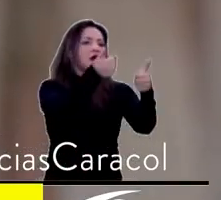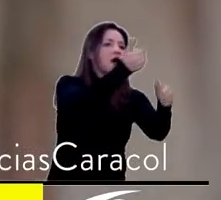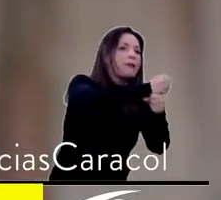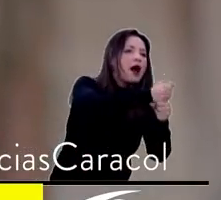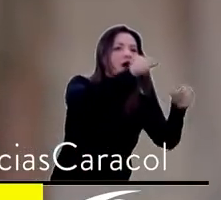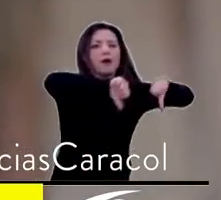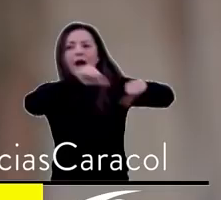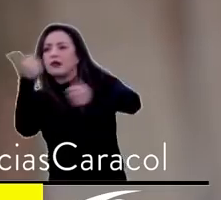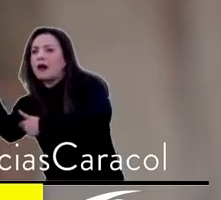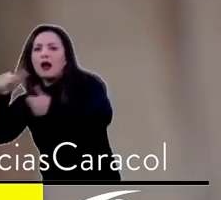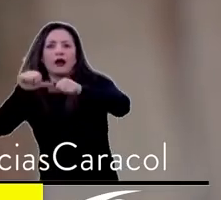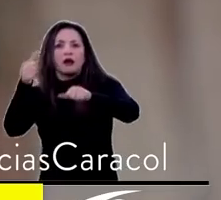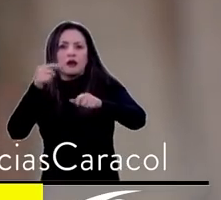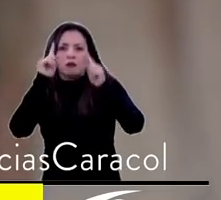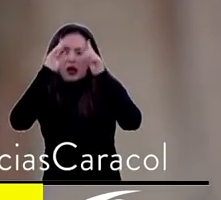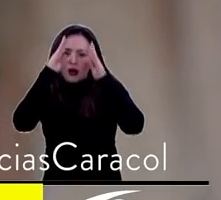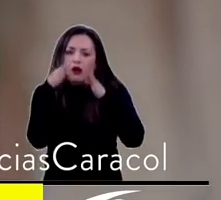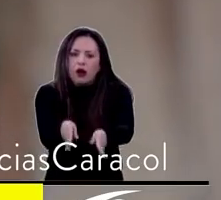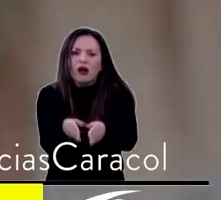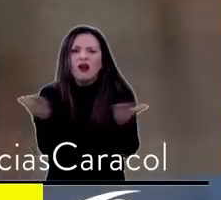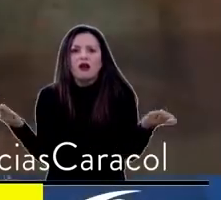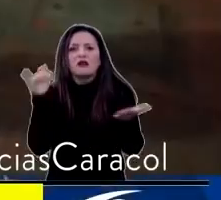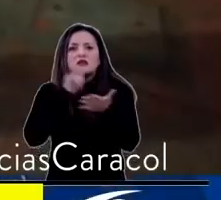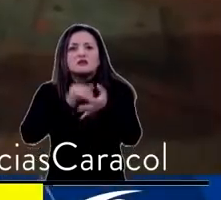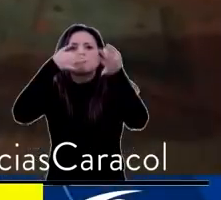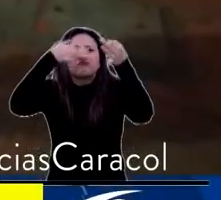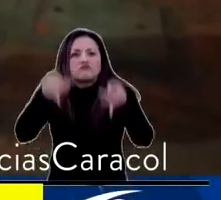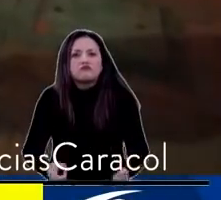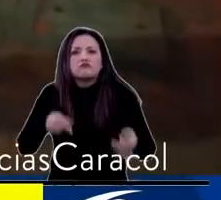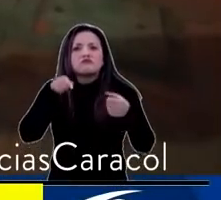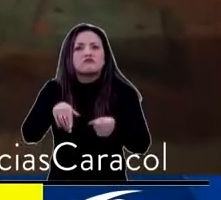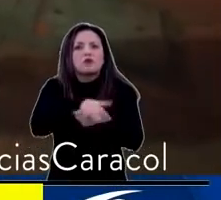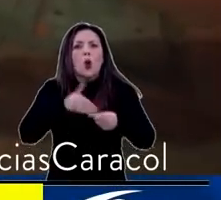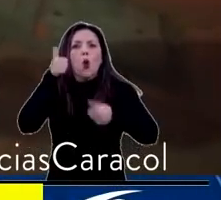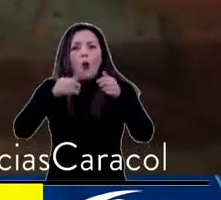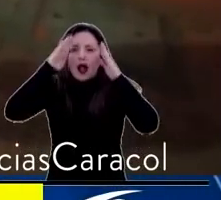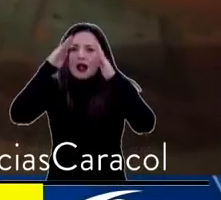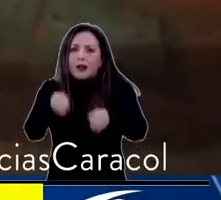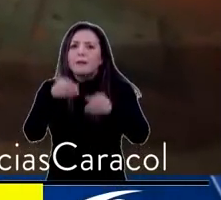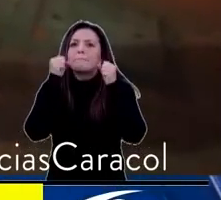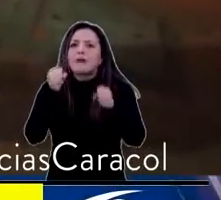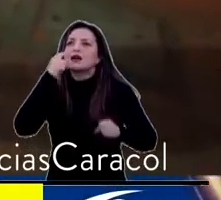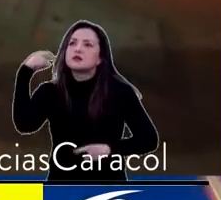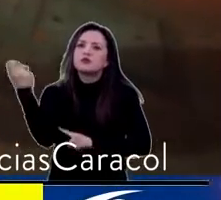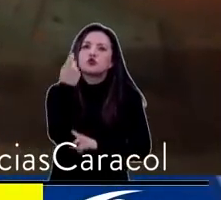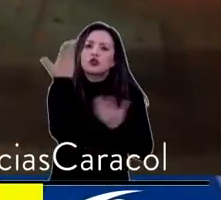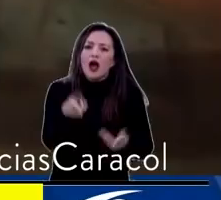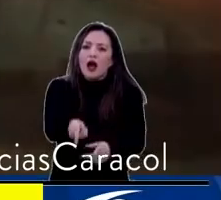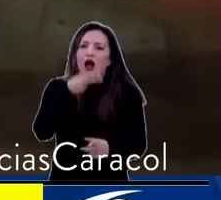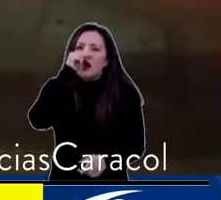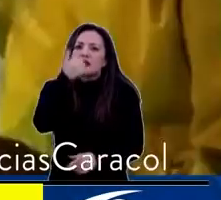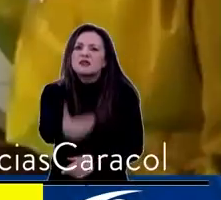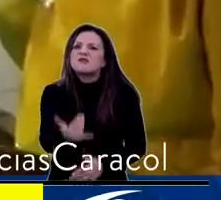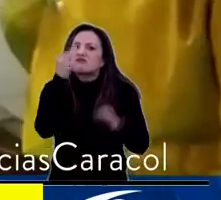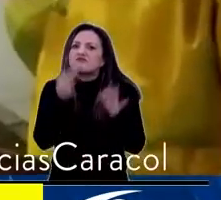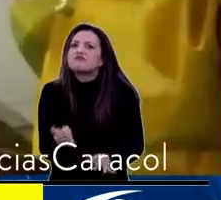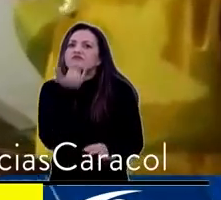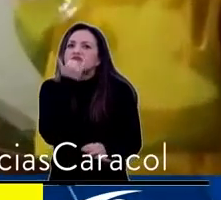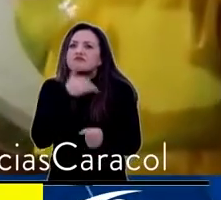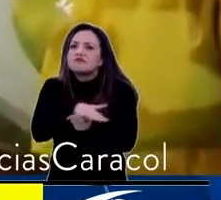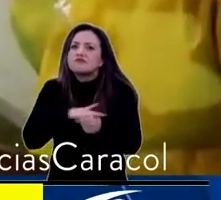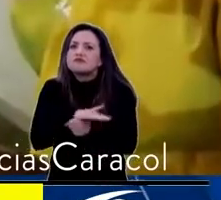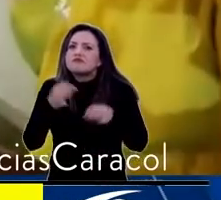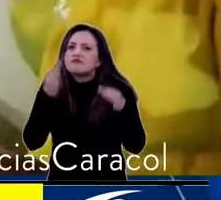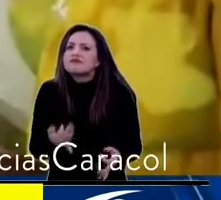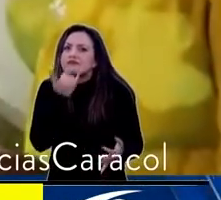Y no estamos concentrados en realmente en lo que aquí debemos estar concentrados, y es buscar a Sara Sofía, saber qué realmente fue lo que pasó con